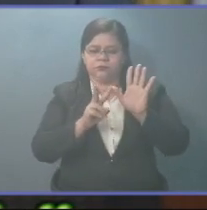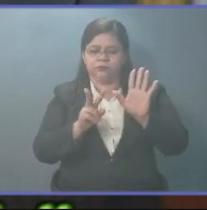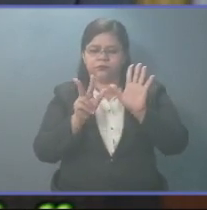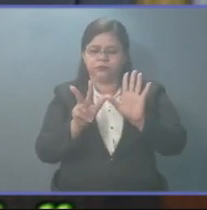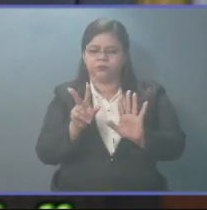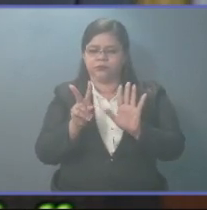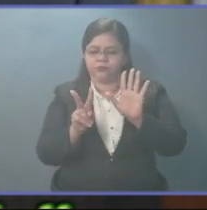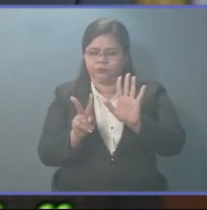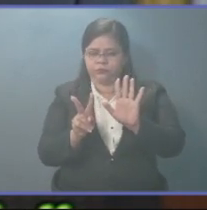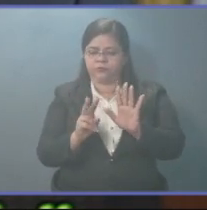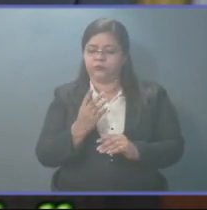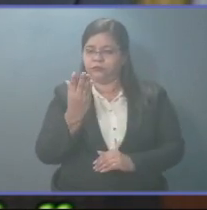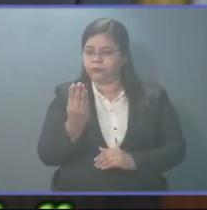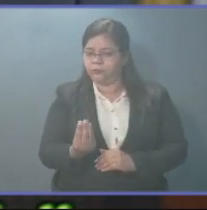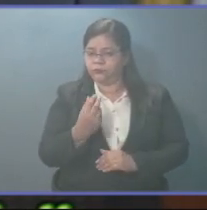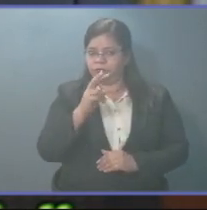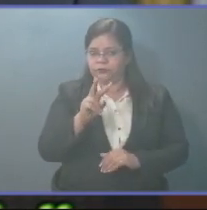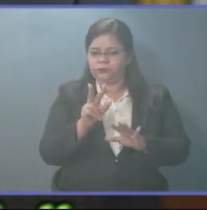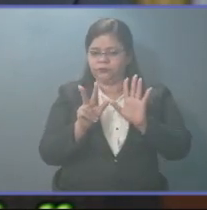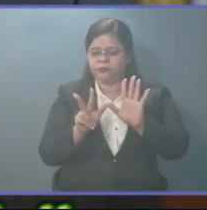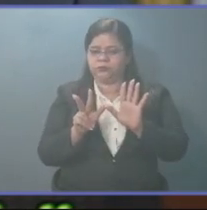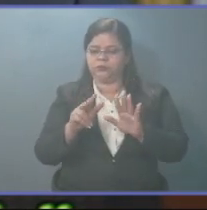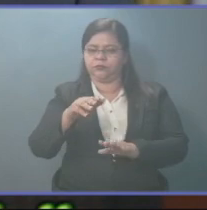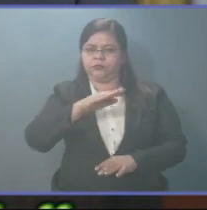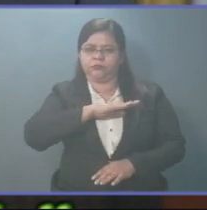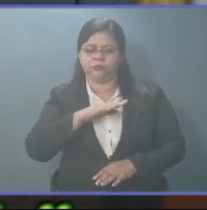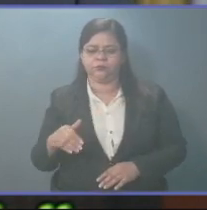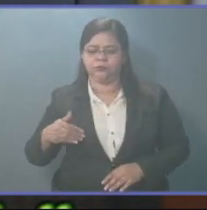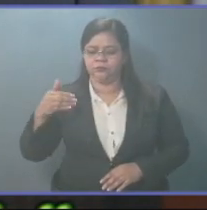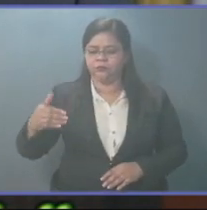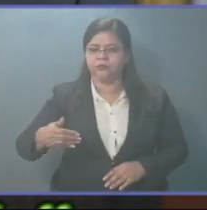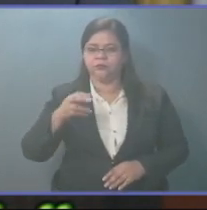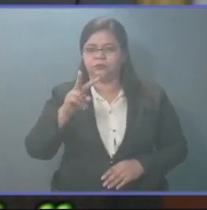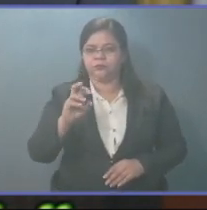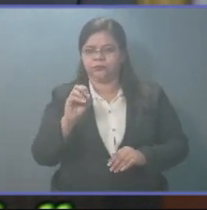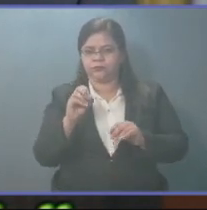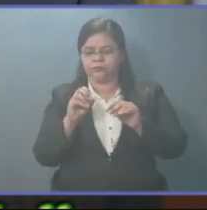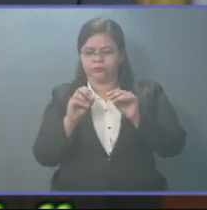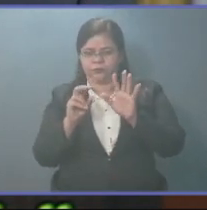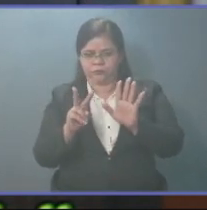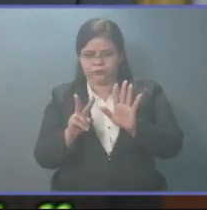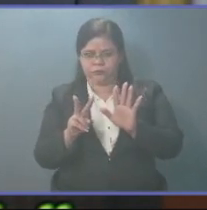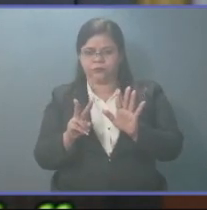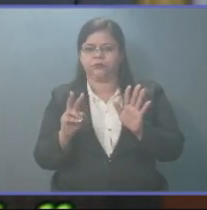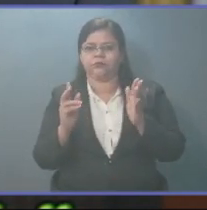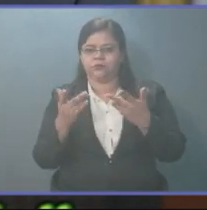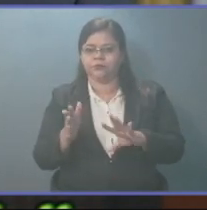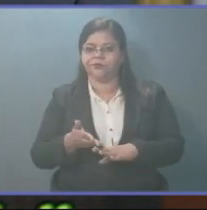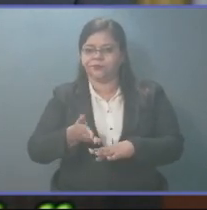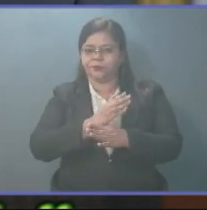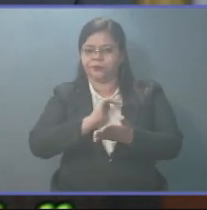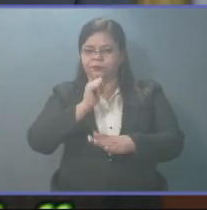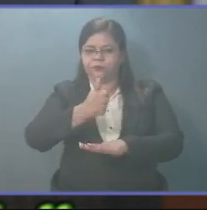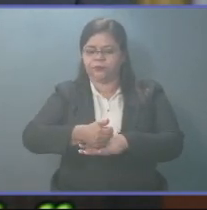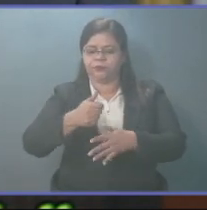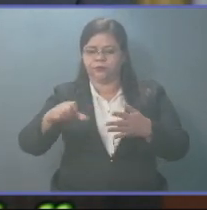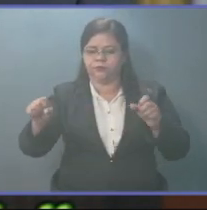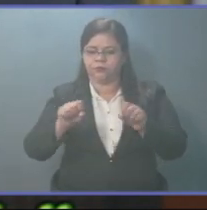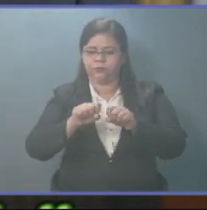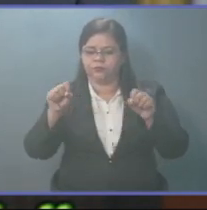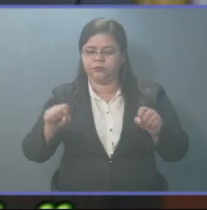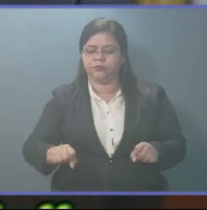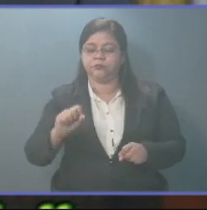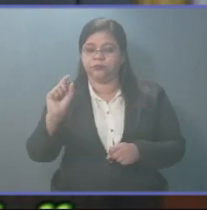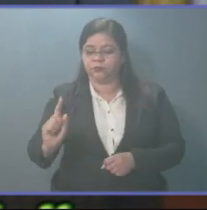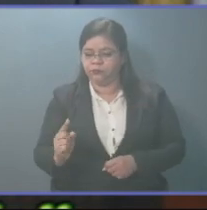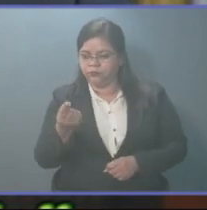787 de fecha 28 de septiembre de 2017, por medio del cual se creó el Sistema Único de